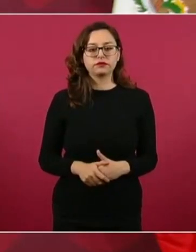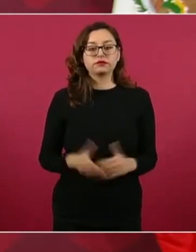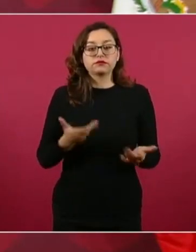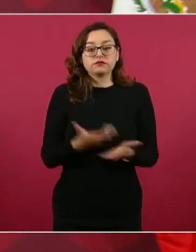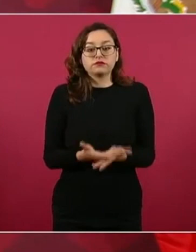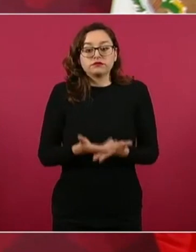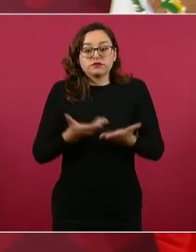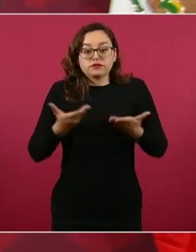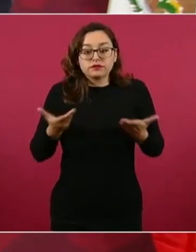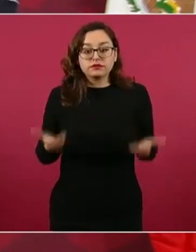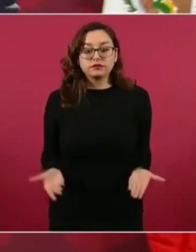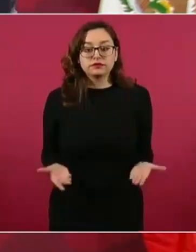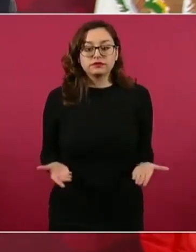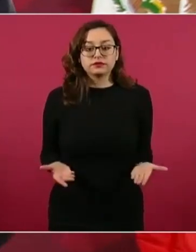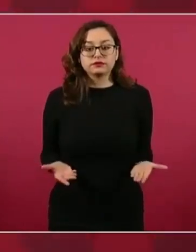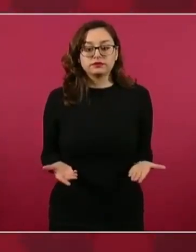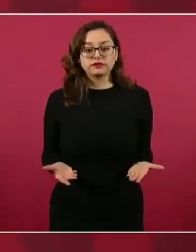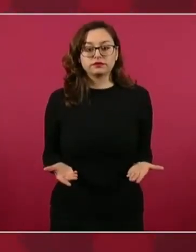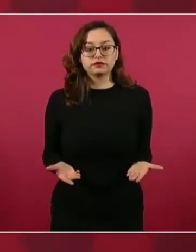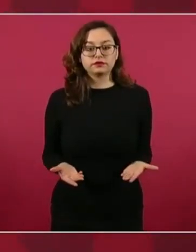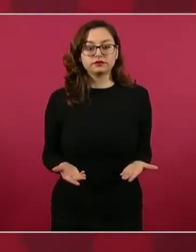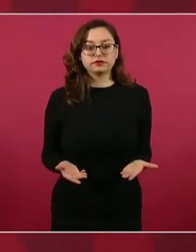Y ahora resulta